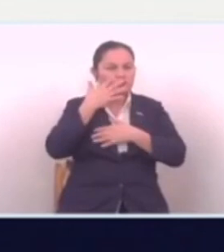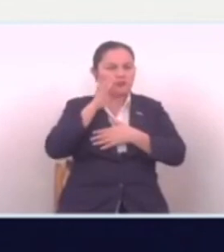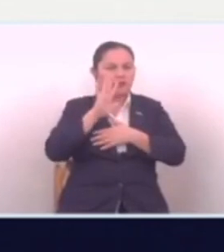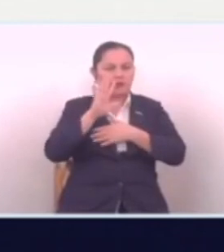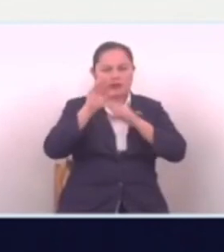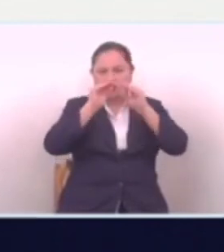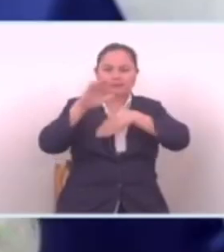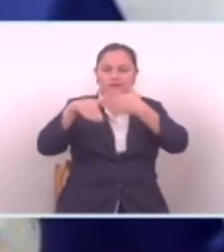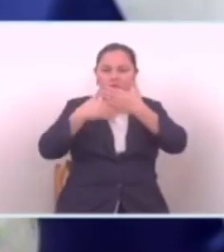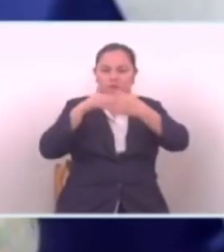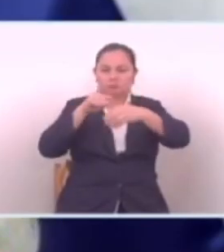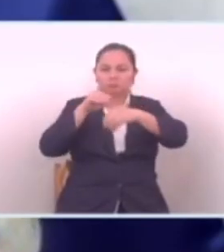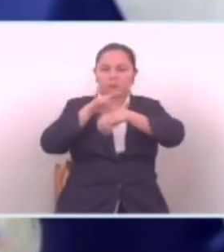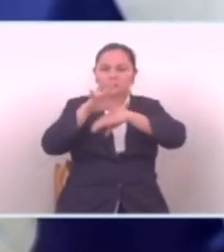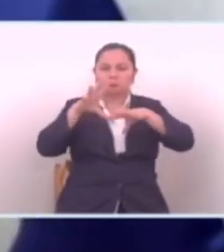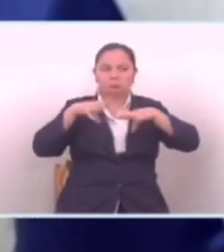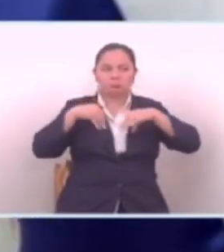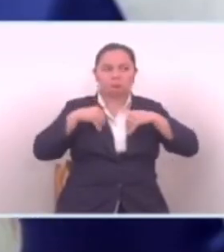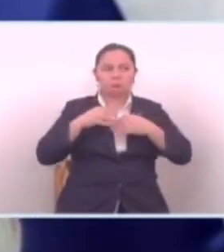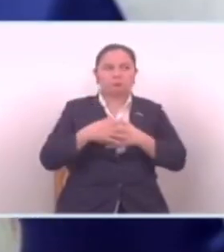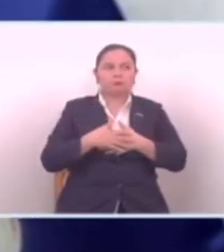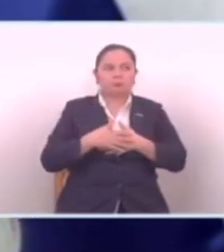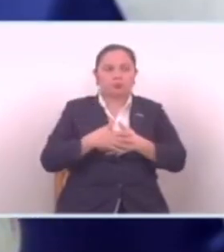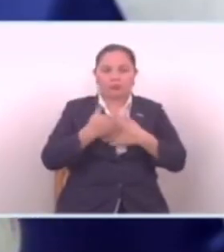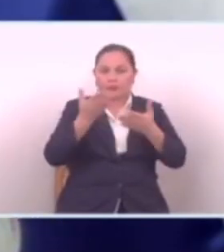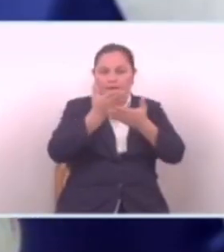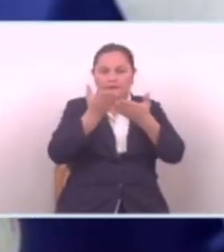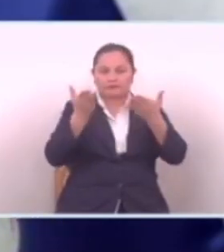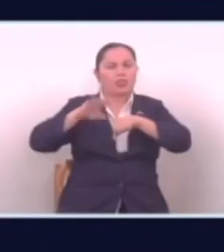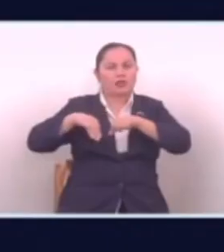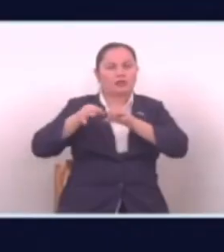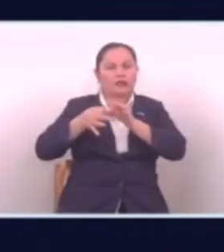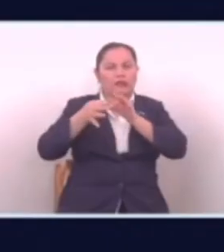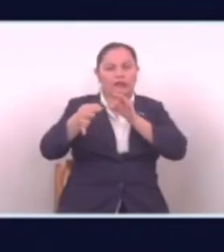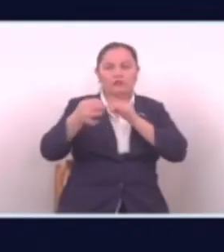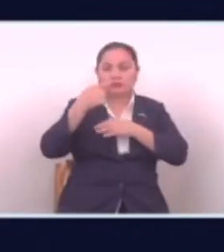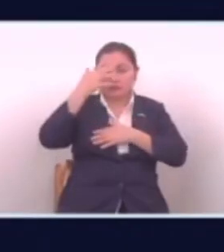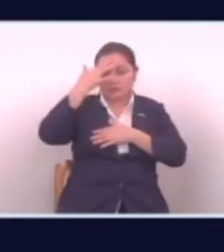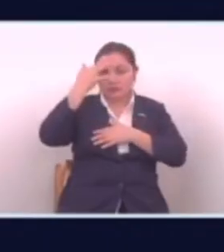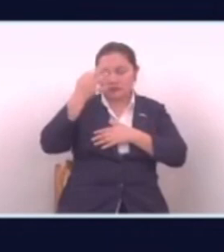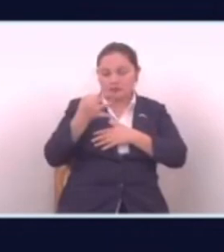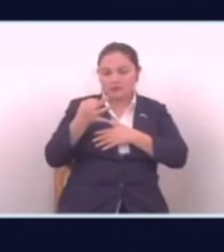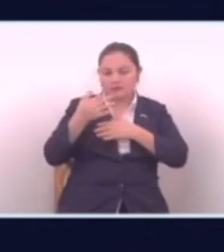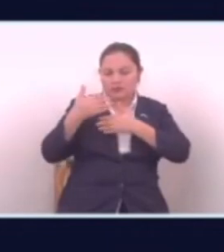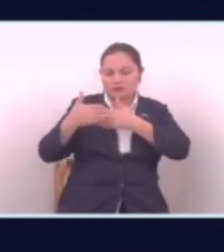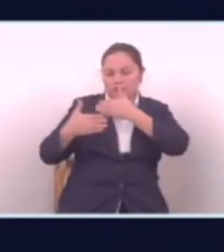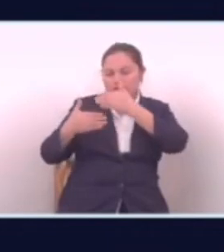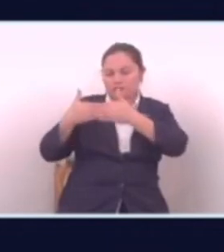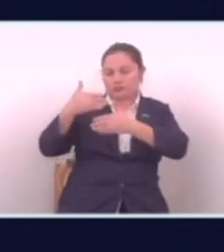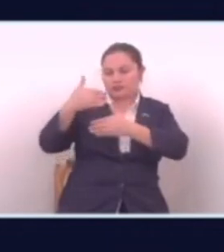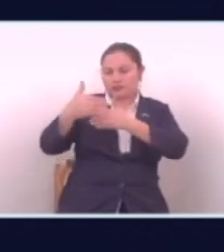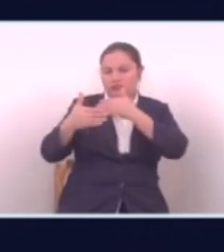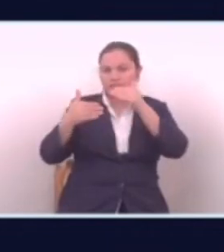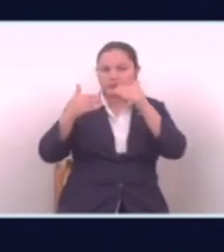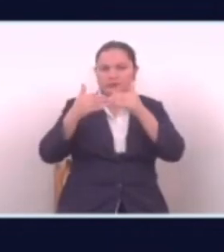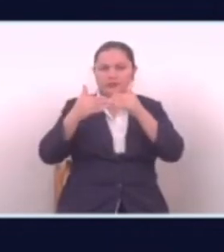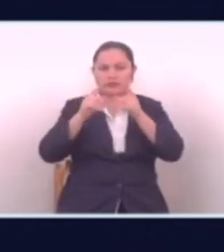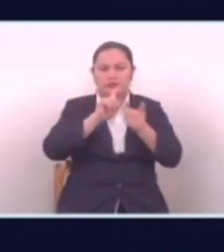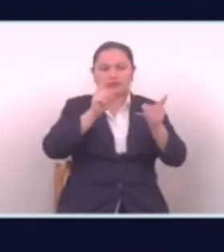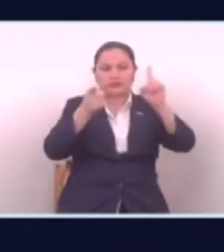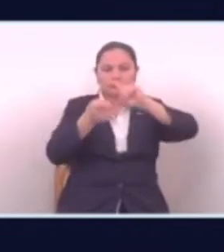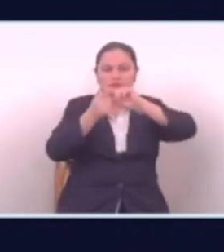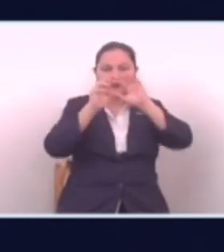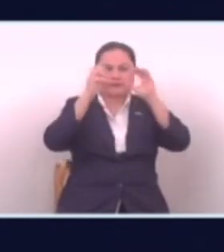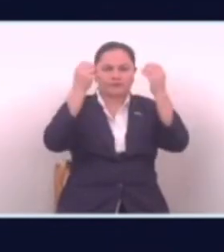no habría cambios en la ubicación de los juzgados Considero que la tramitología del cambio